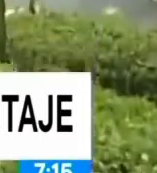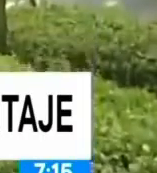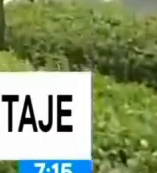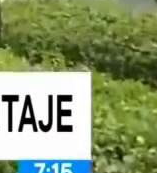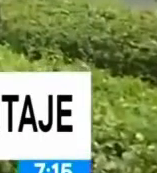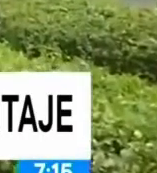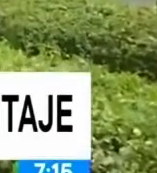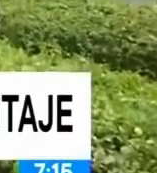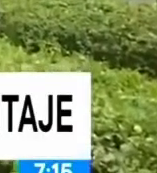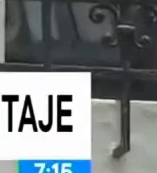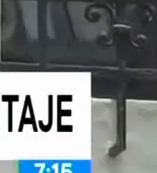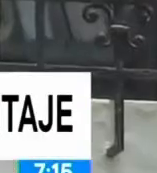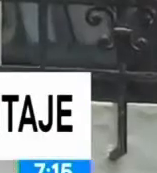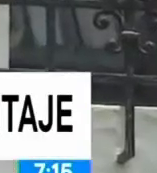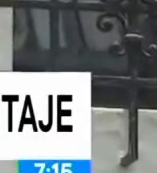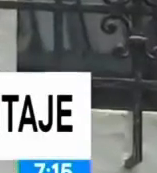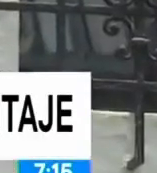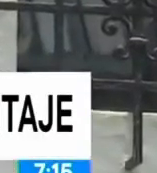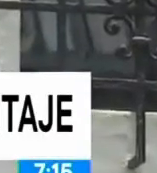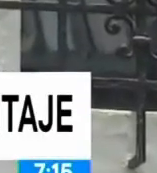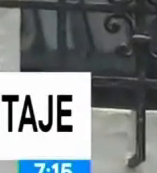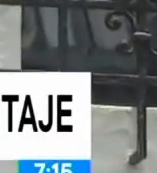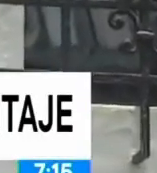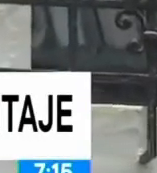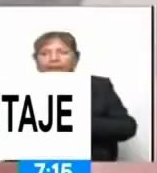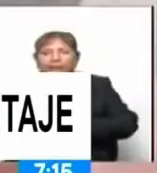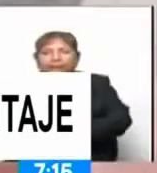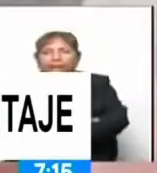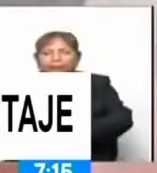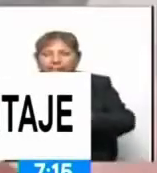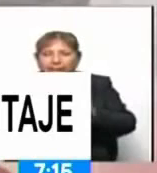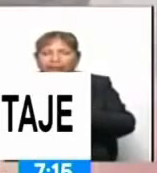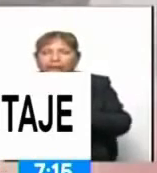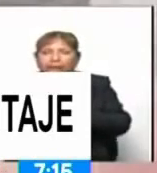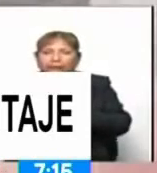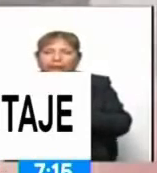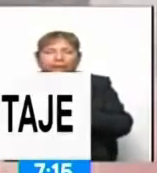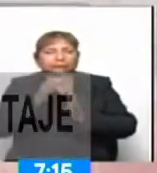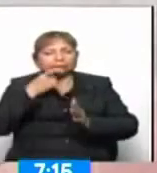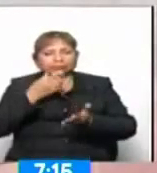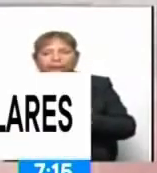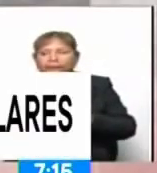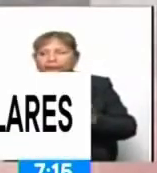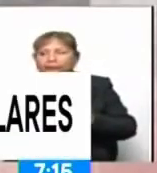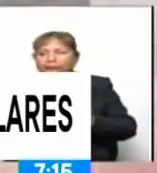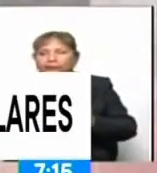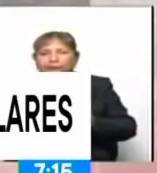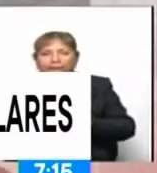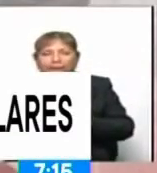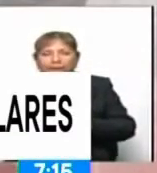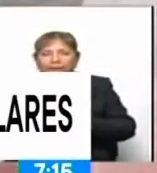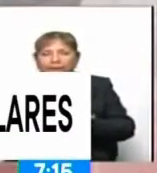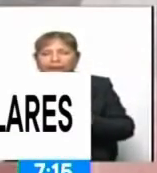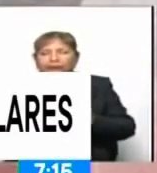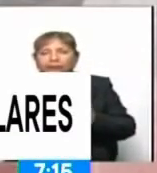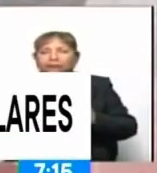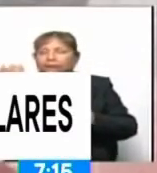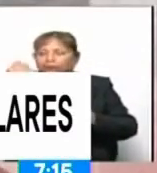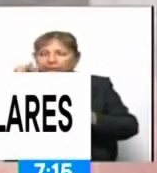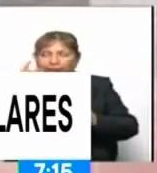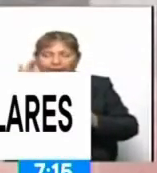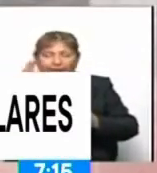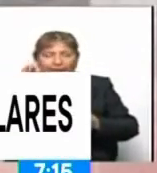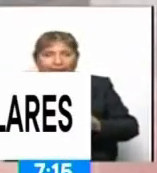que el Instituto Nacional de Salud no podría ejecutarlas. Por eso yo estoy de acuerdo con que se invite a